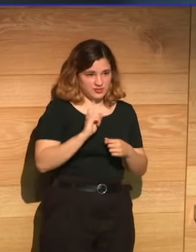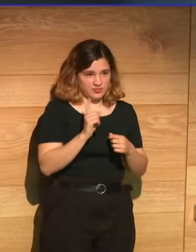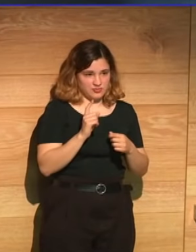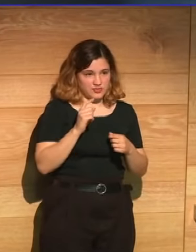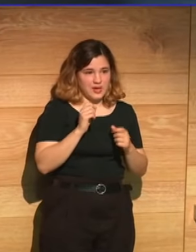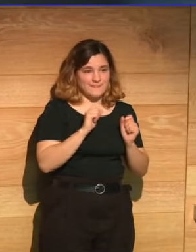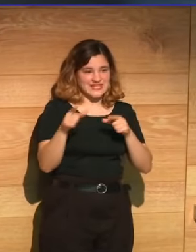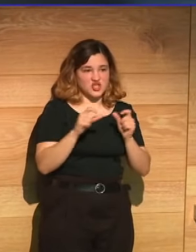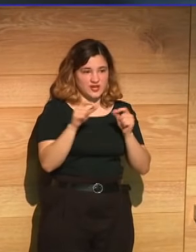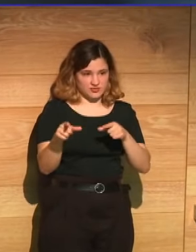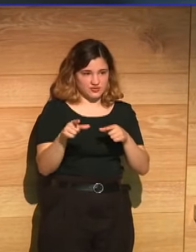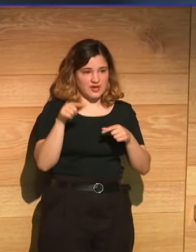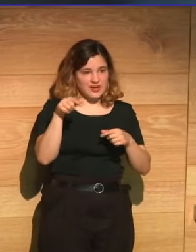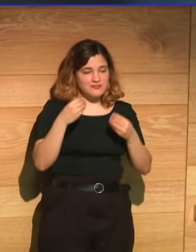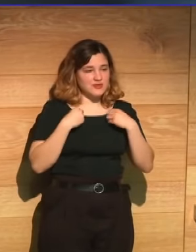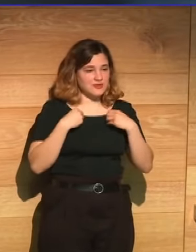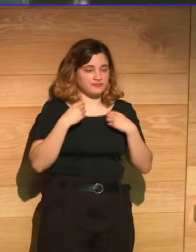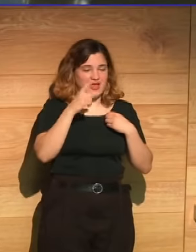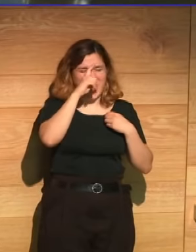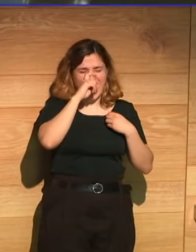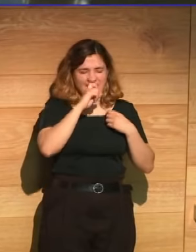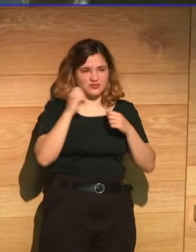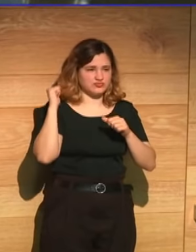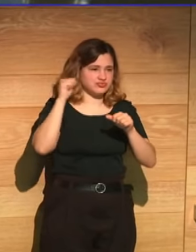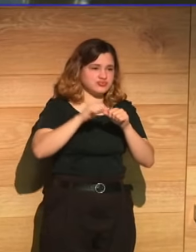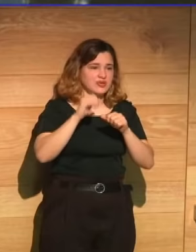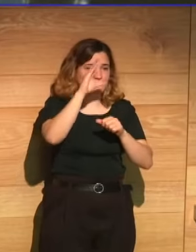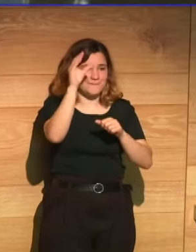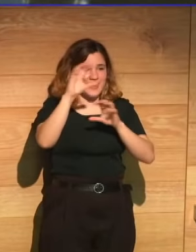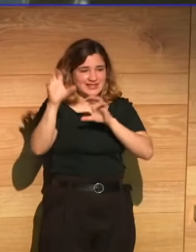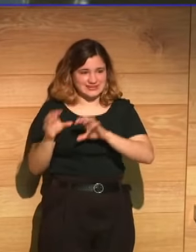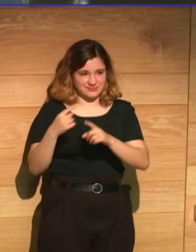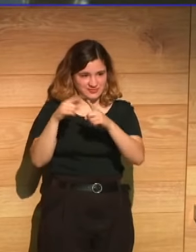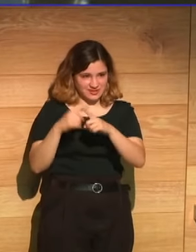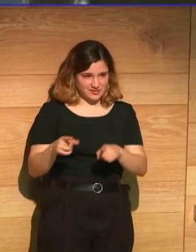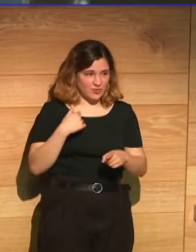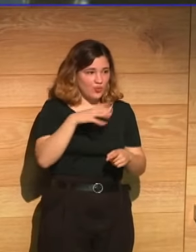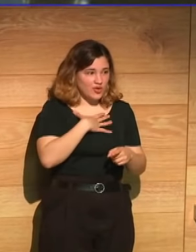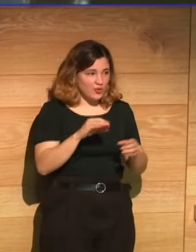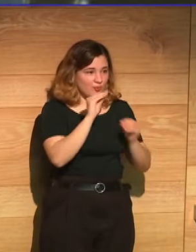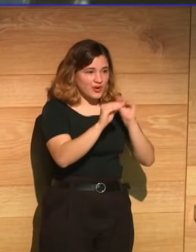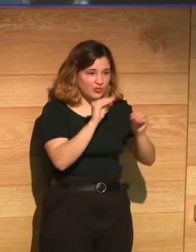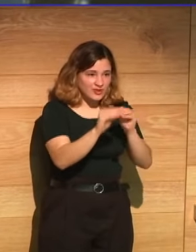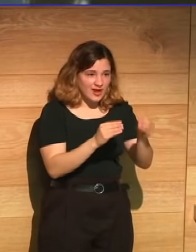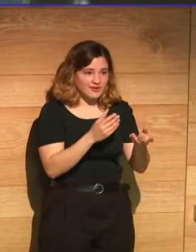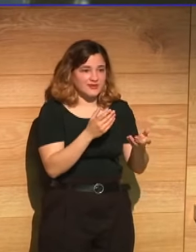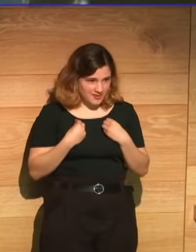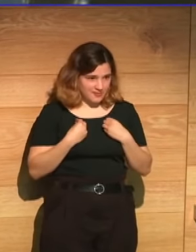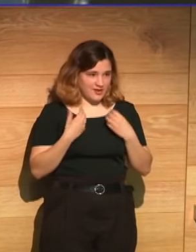misioneros, que han vivido muchos años en muchos países y a los cuales pues podemos explotar, preguntar, nos envían fotos e